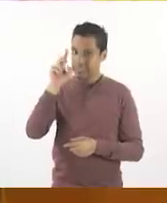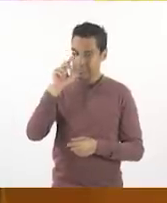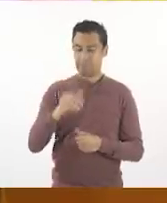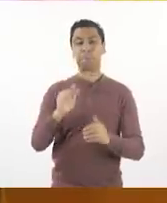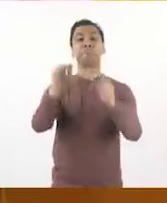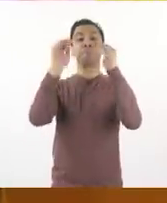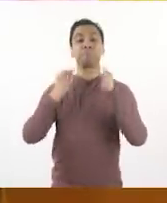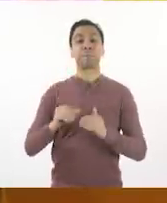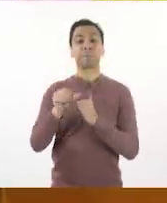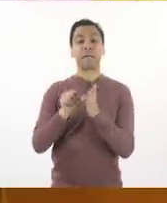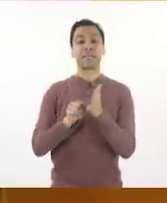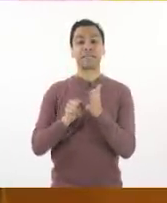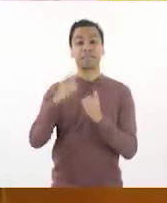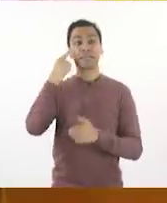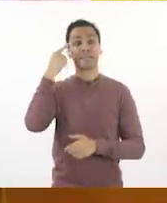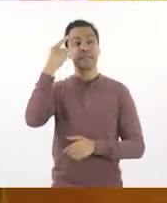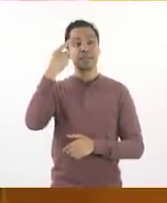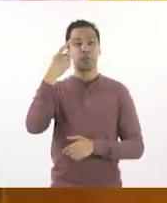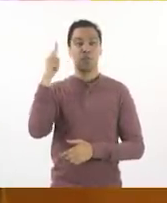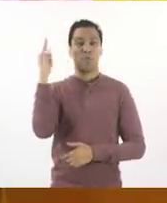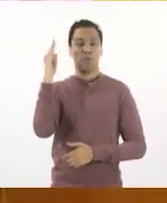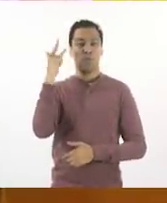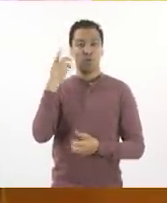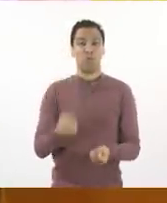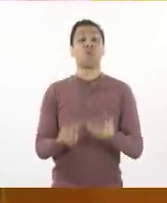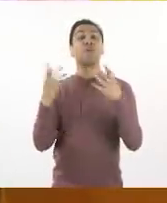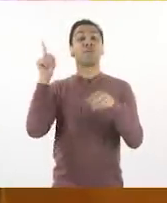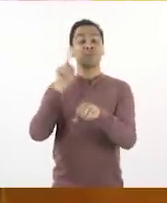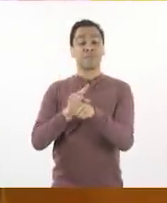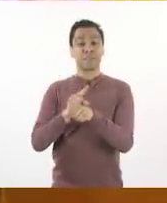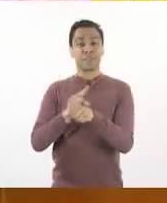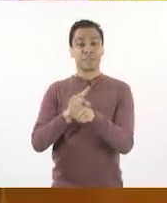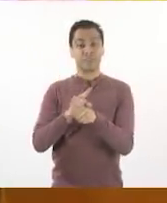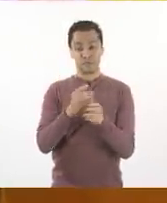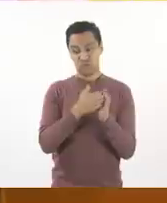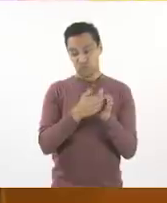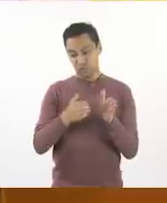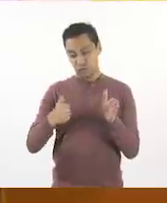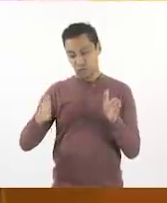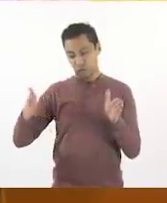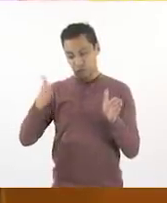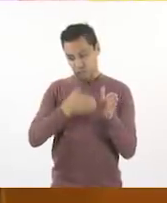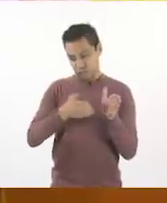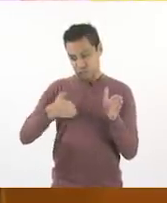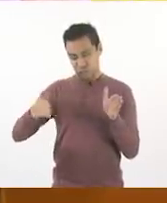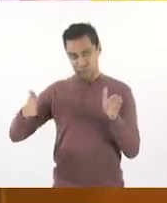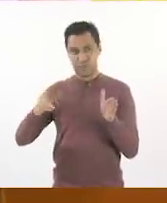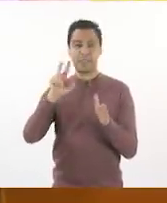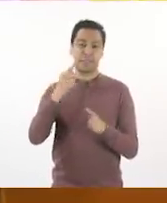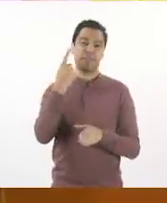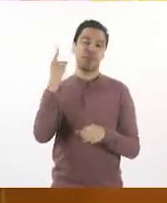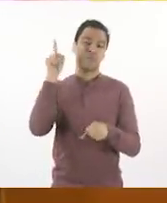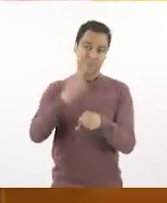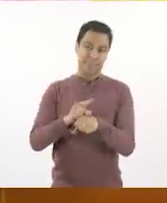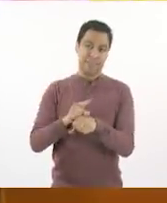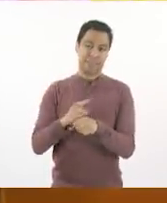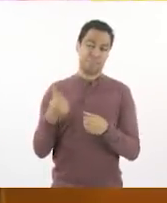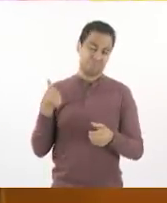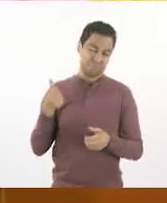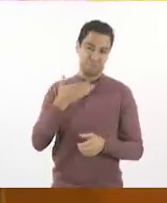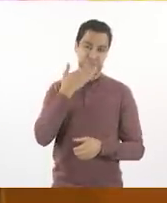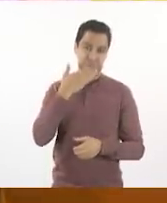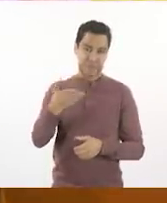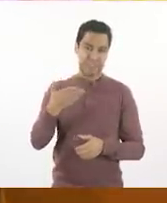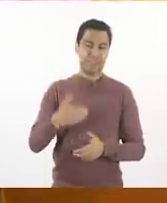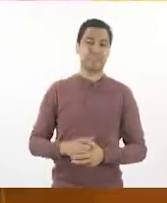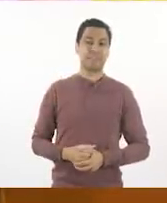mes, Eric. ¿Cómo se llama? Julio. Julio. ¿Cuántos días tiene Julio? 31 días. 31 días, niños. Muy bien. Ahora